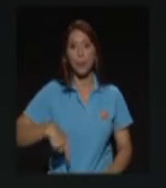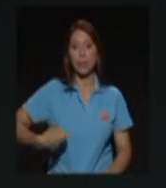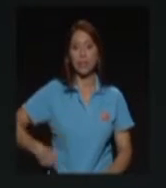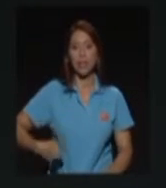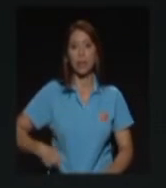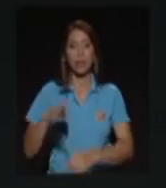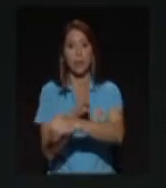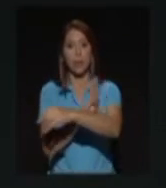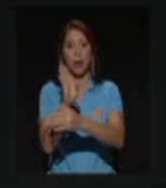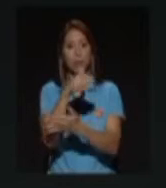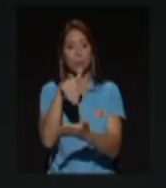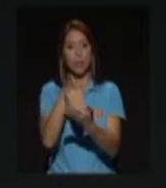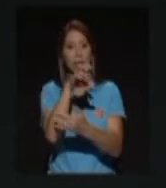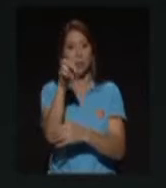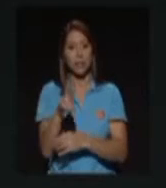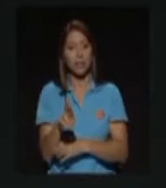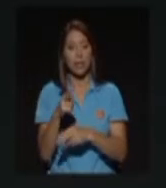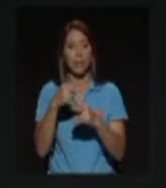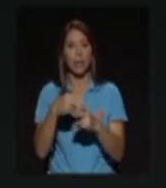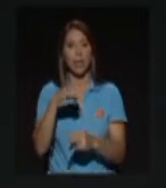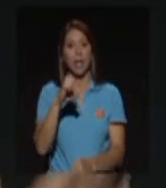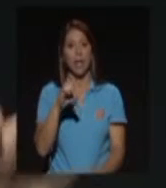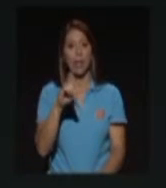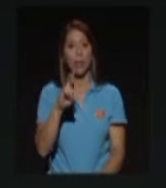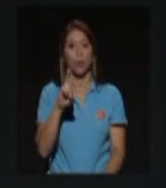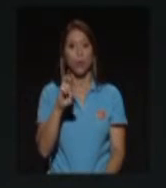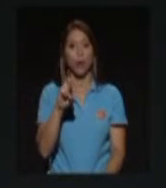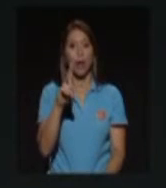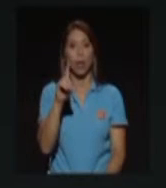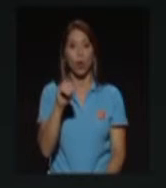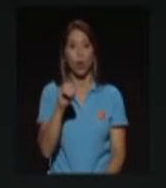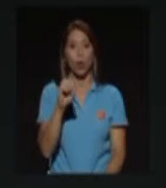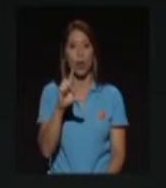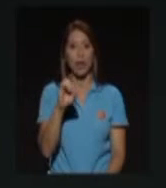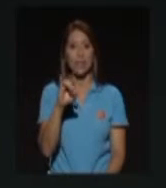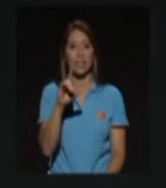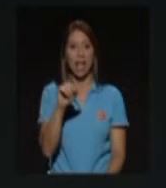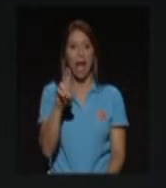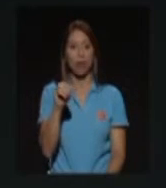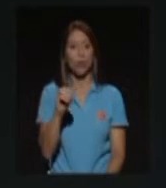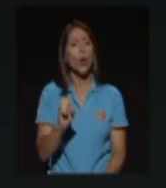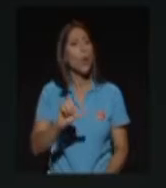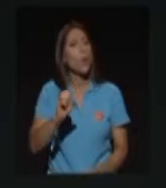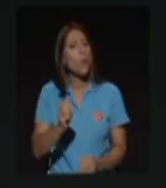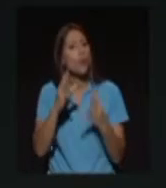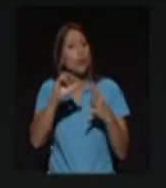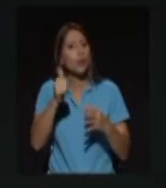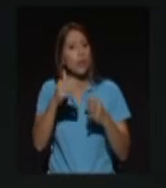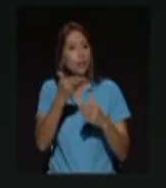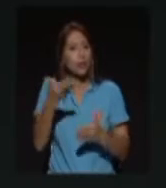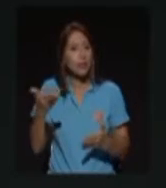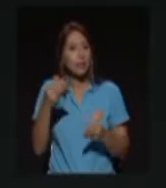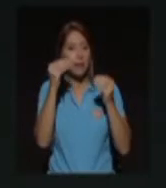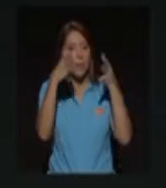del Banco Central de Costa Rica, don Eduardo Lizano, y además muchas otras cosas. Maestro mío,